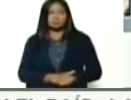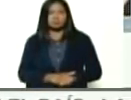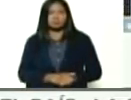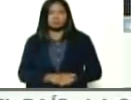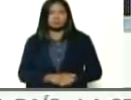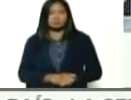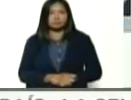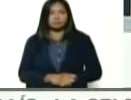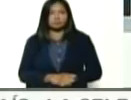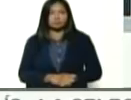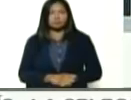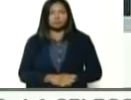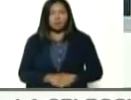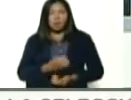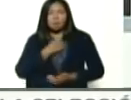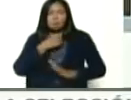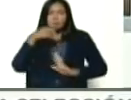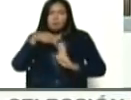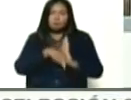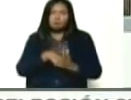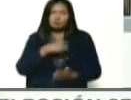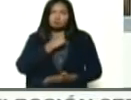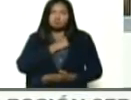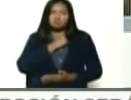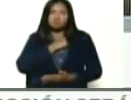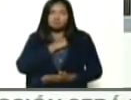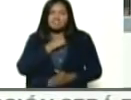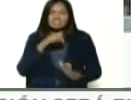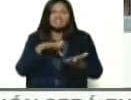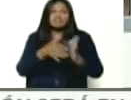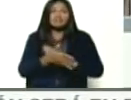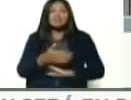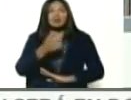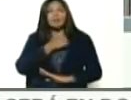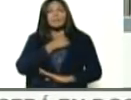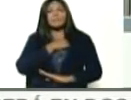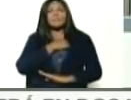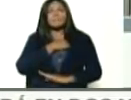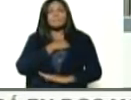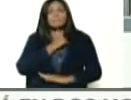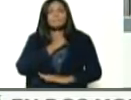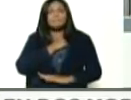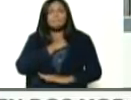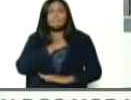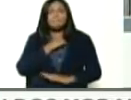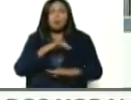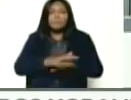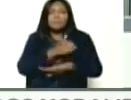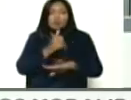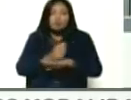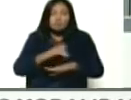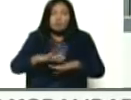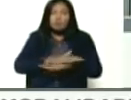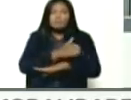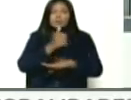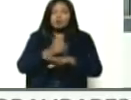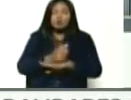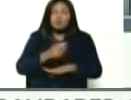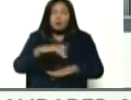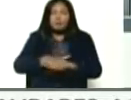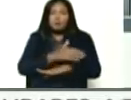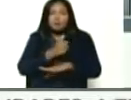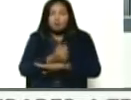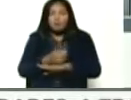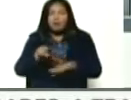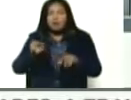así así qué significa esto en la misa por mi culpa por mi